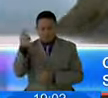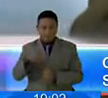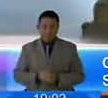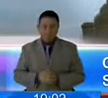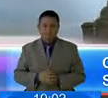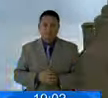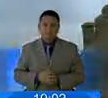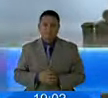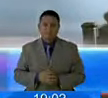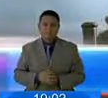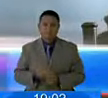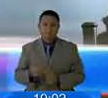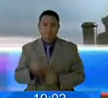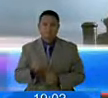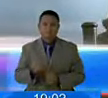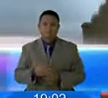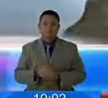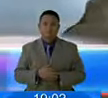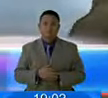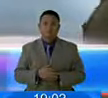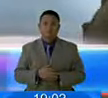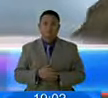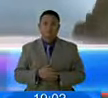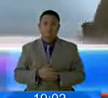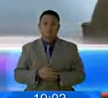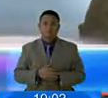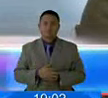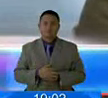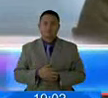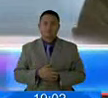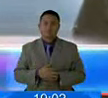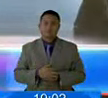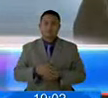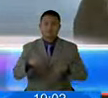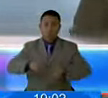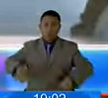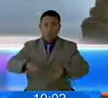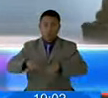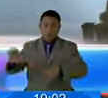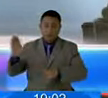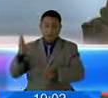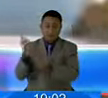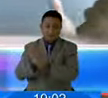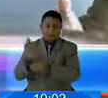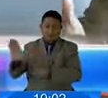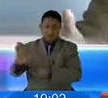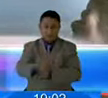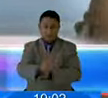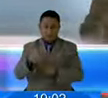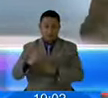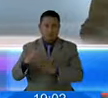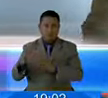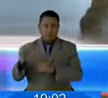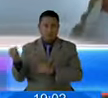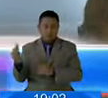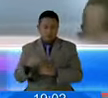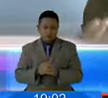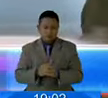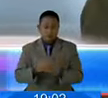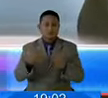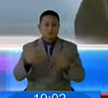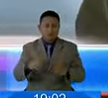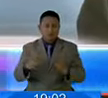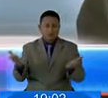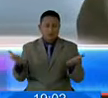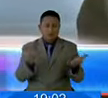entonces nuestro conteo oficial, transmitiendo las actas desde los propios recintos. Vamos a tener paralelamente a eso también el conteo